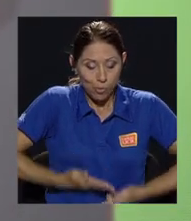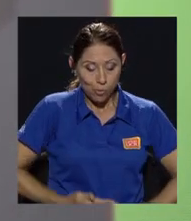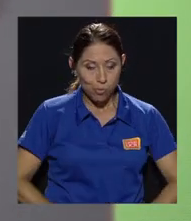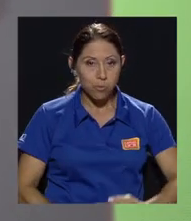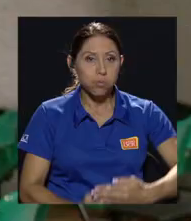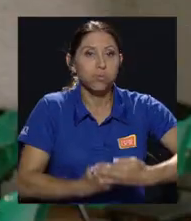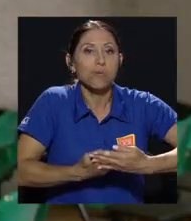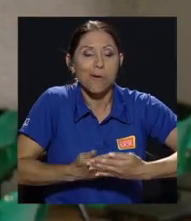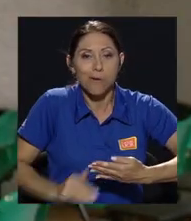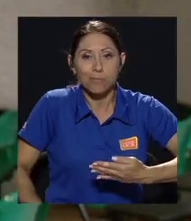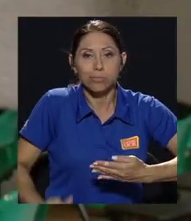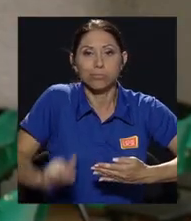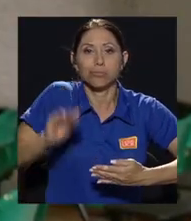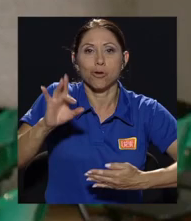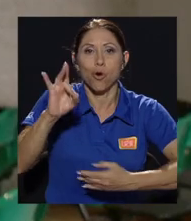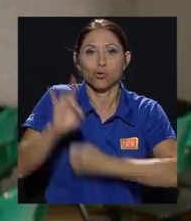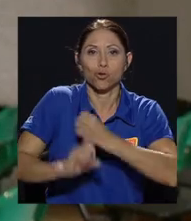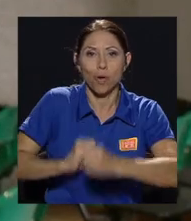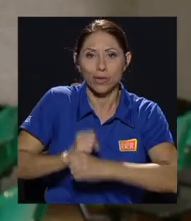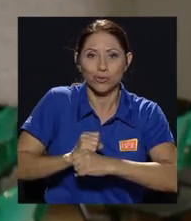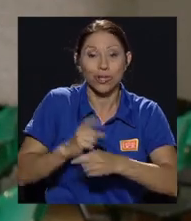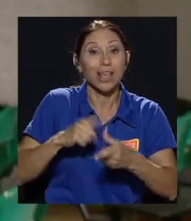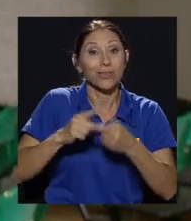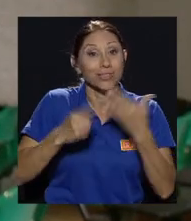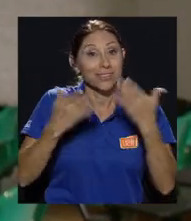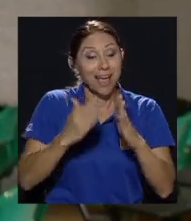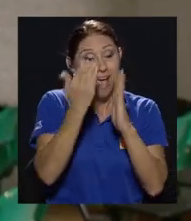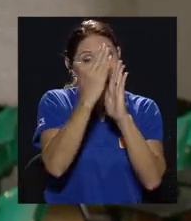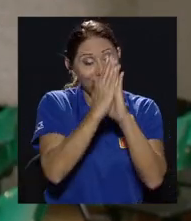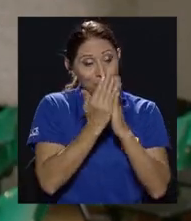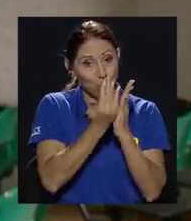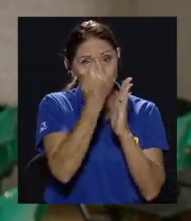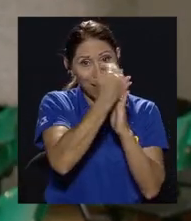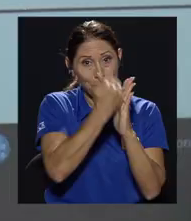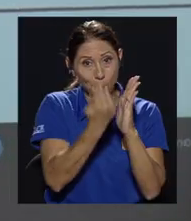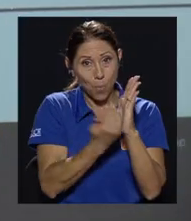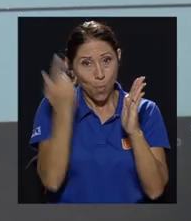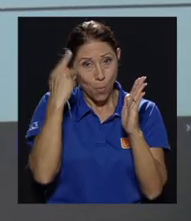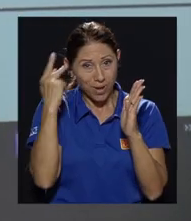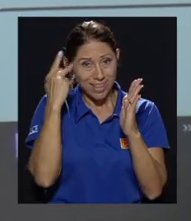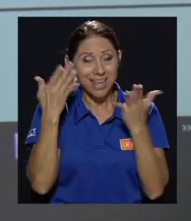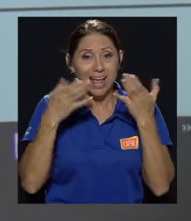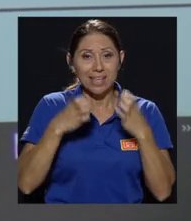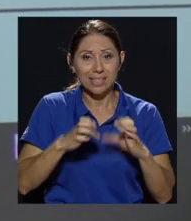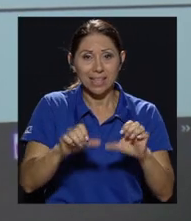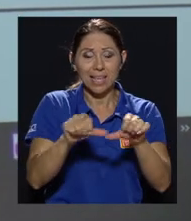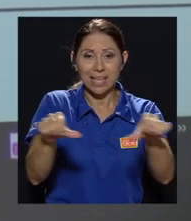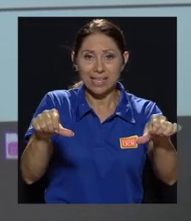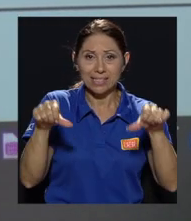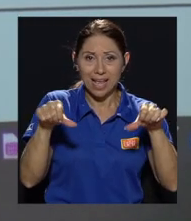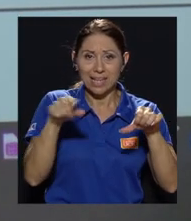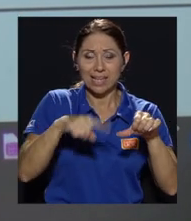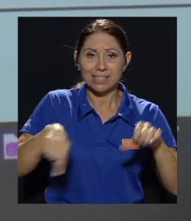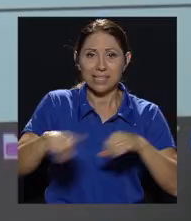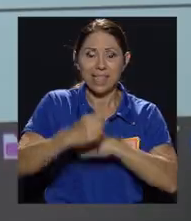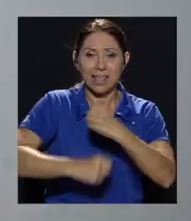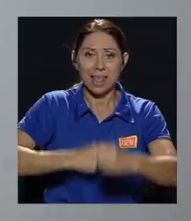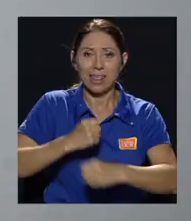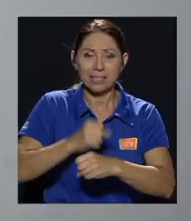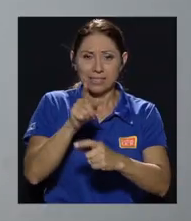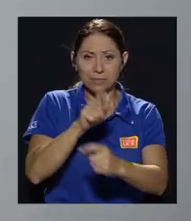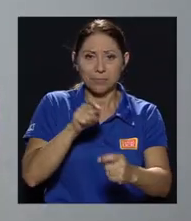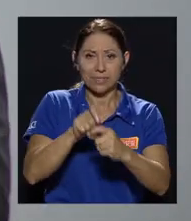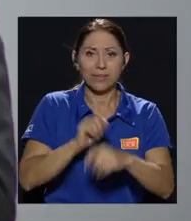la política generó las estrategias específicas para cada uno de esos áreas y edades.